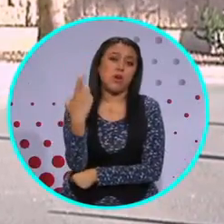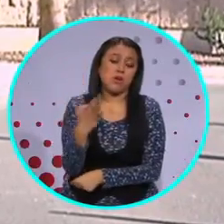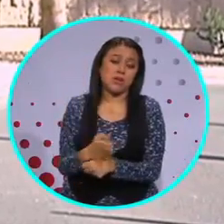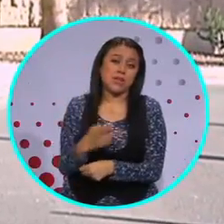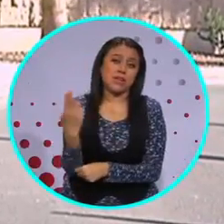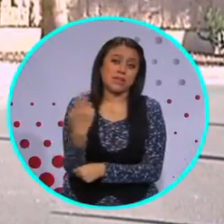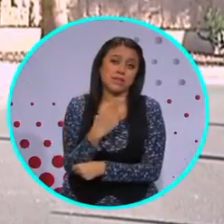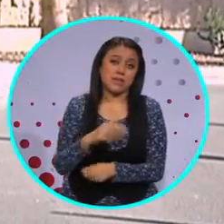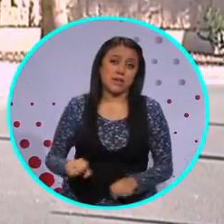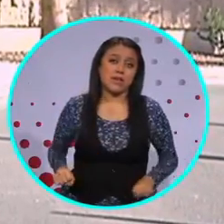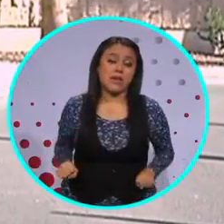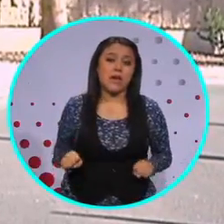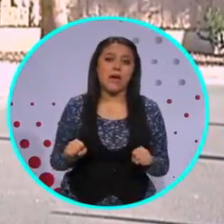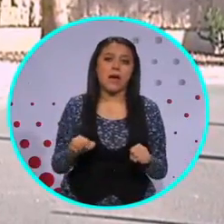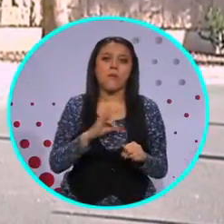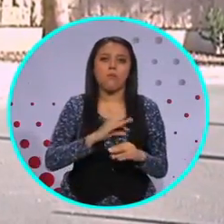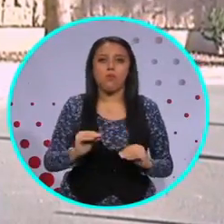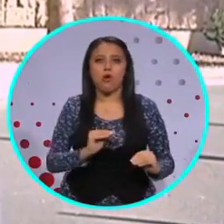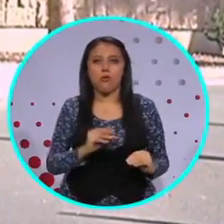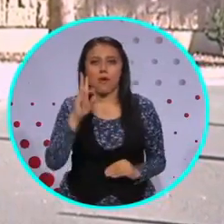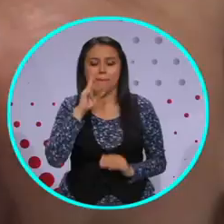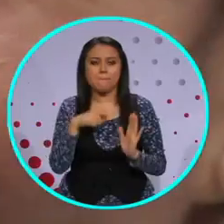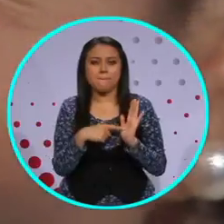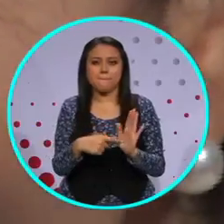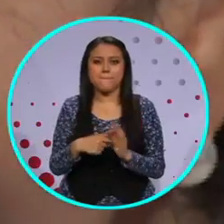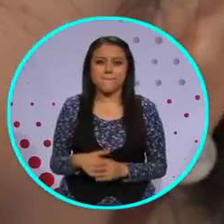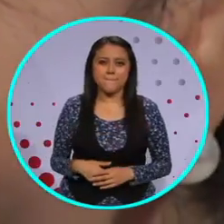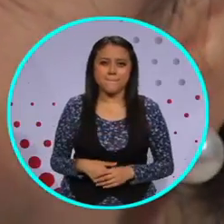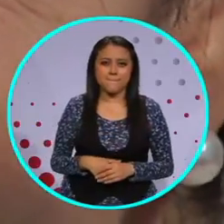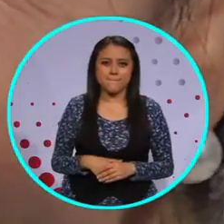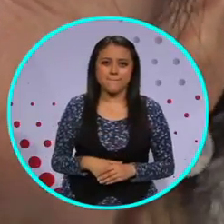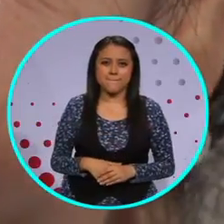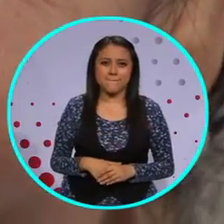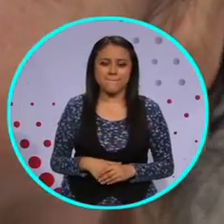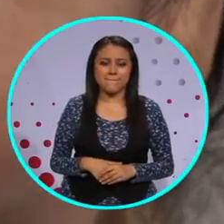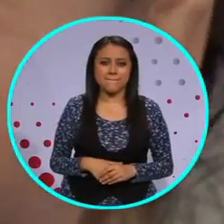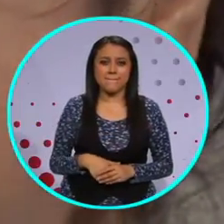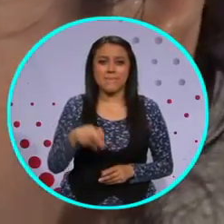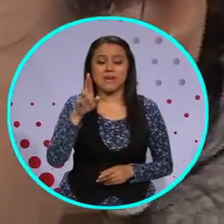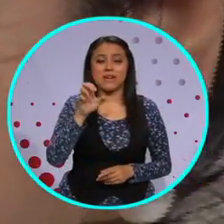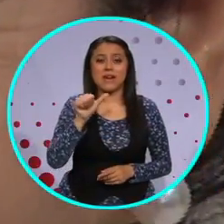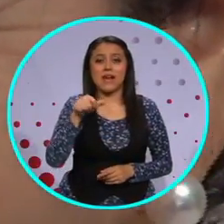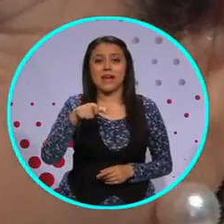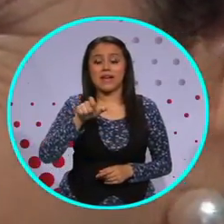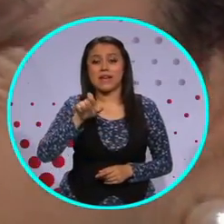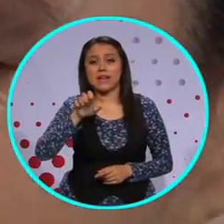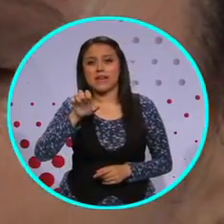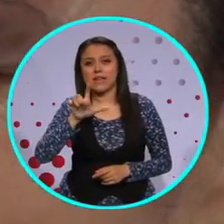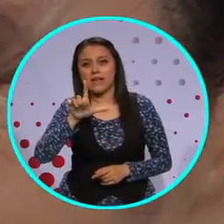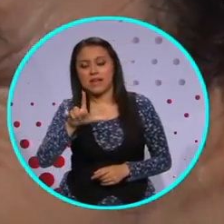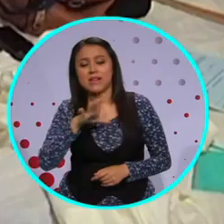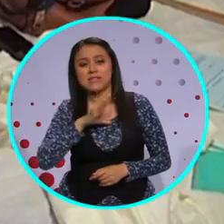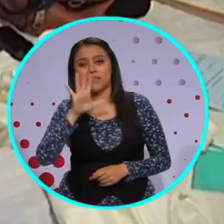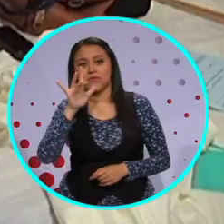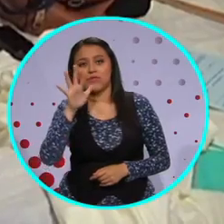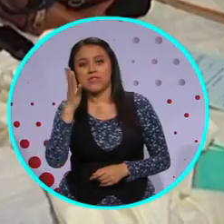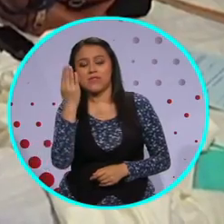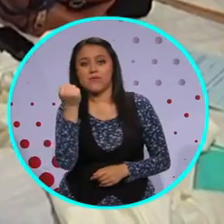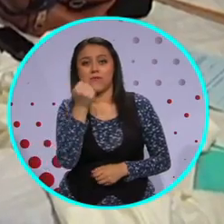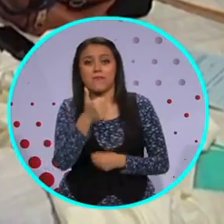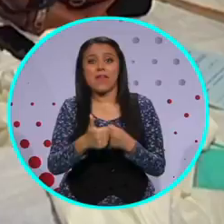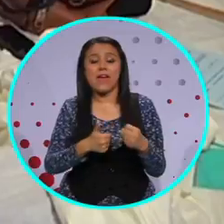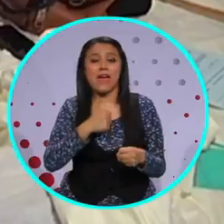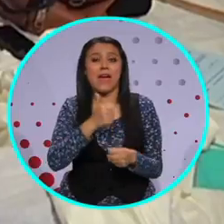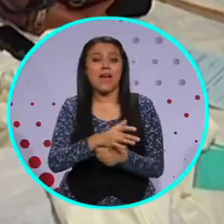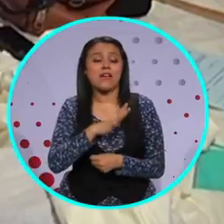silla de ruedas eléctrica vamos con el reporte raquel es una mujer de 59 años de edad que padece